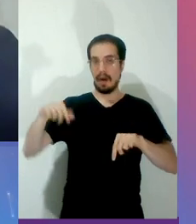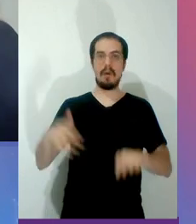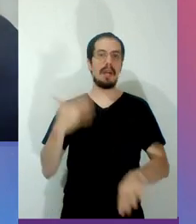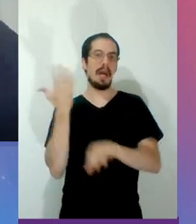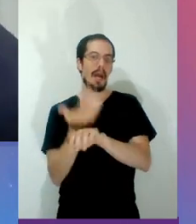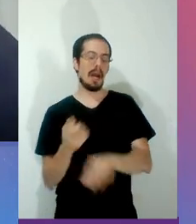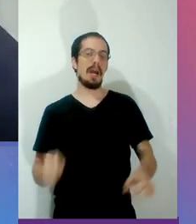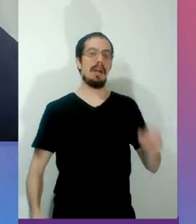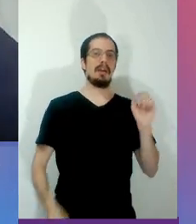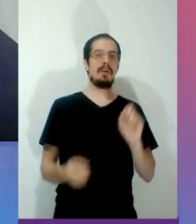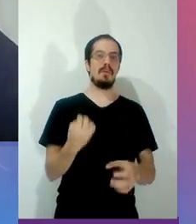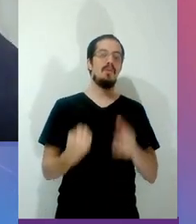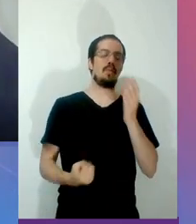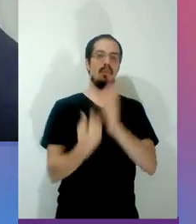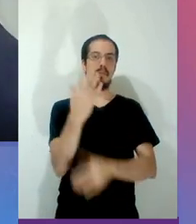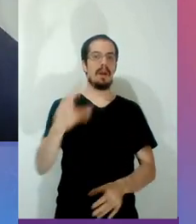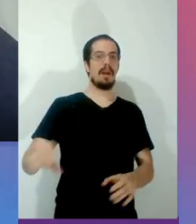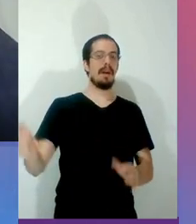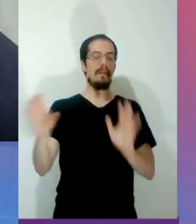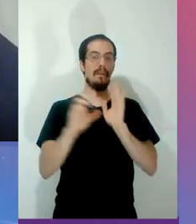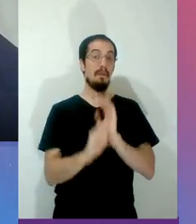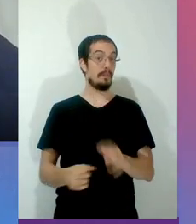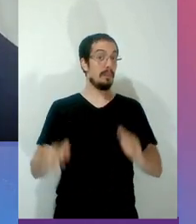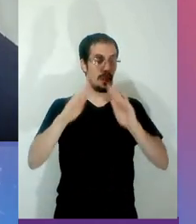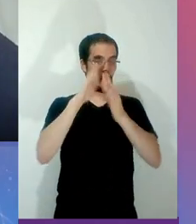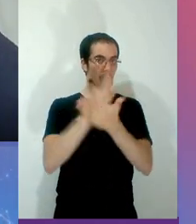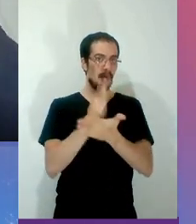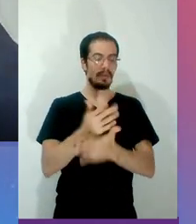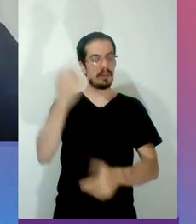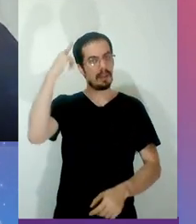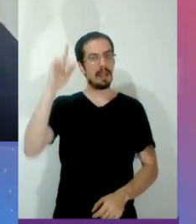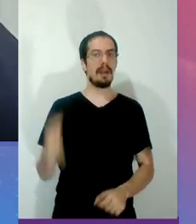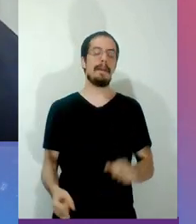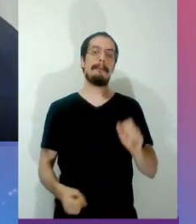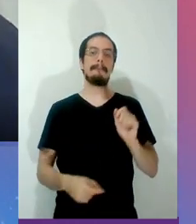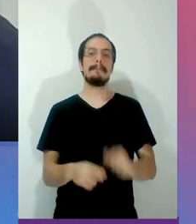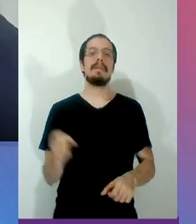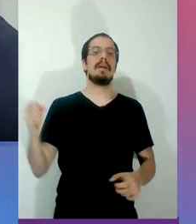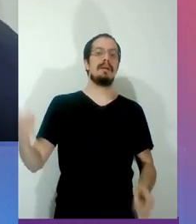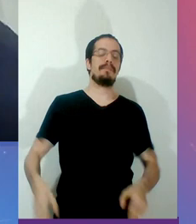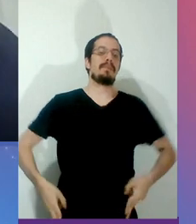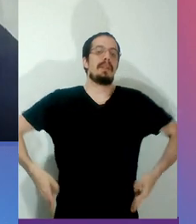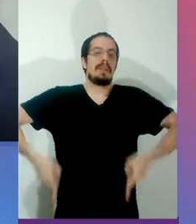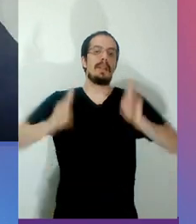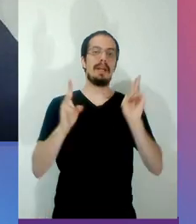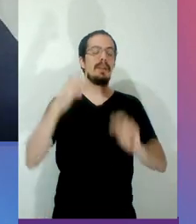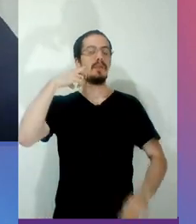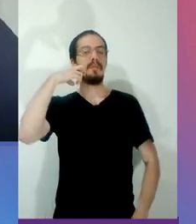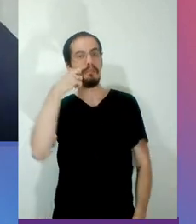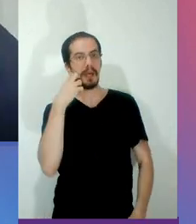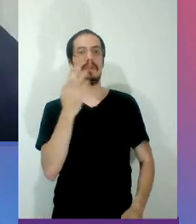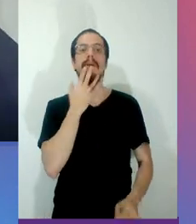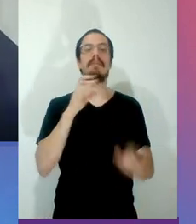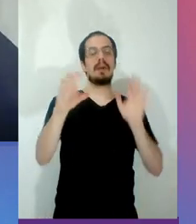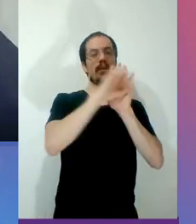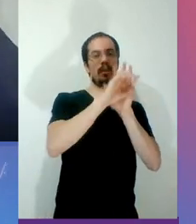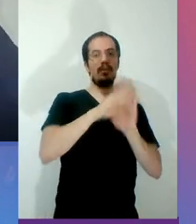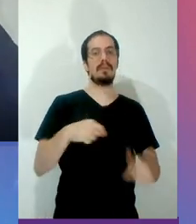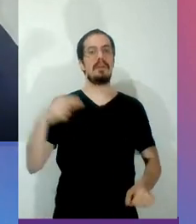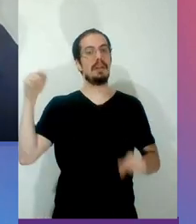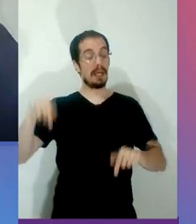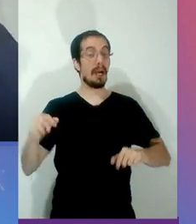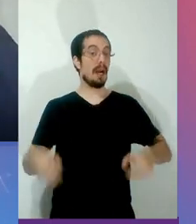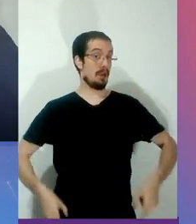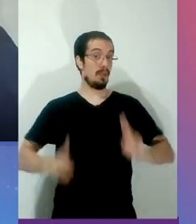Constitución, con espacios para inscripciones. Y como ustedes dicen, en